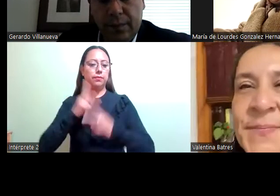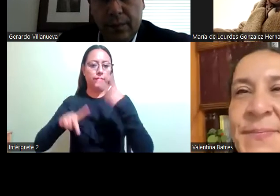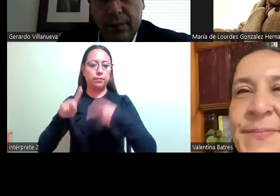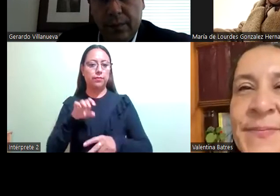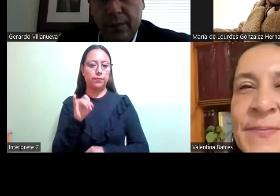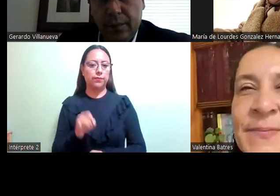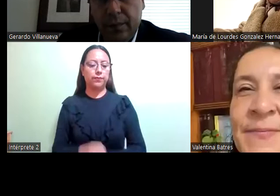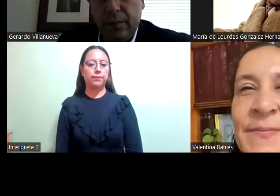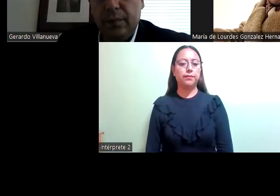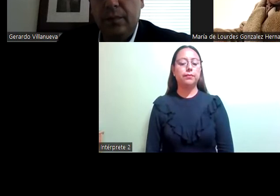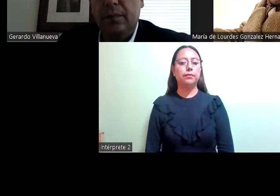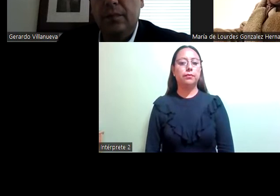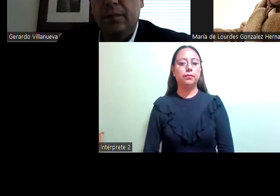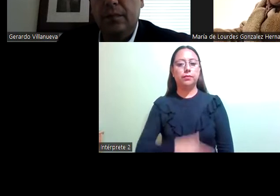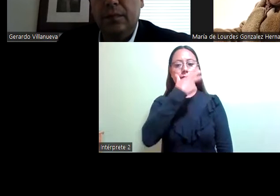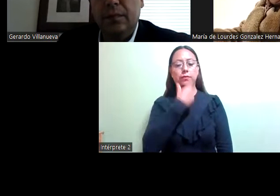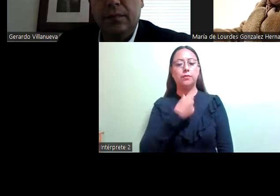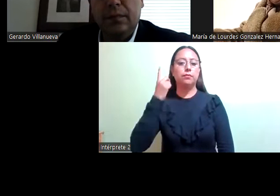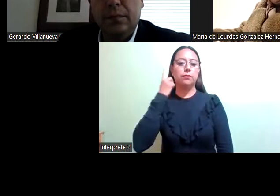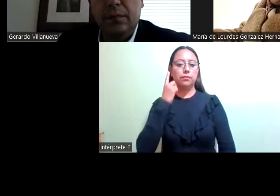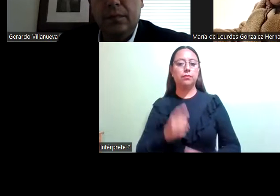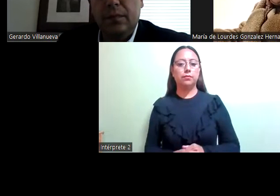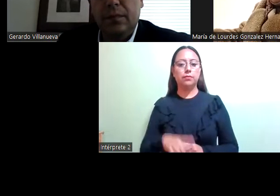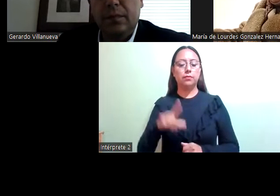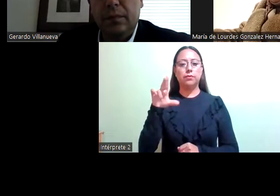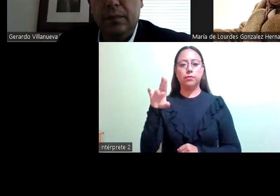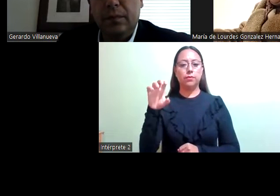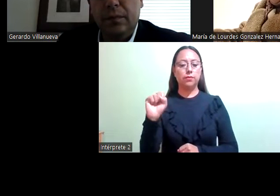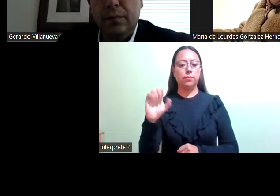presente. Diputado Luis Alberto Chávez García.